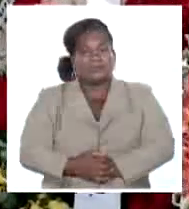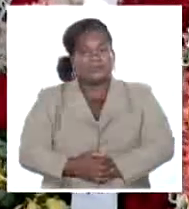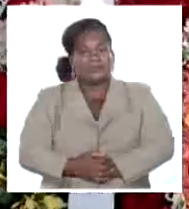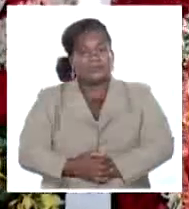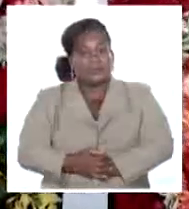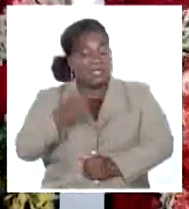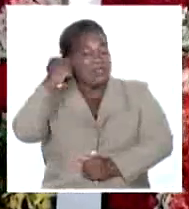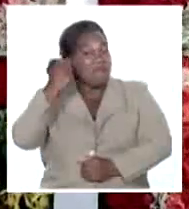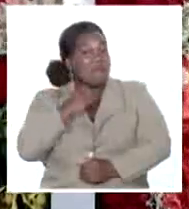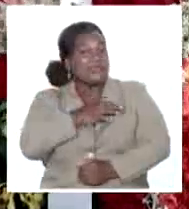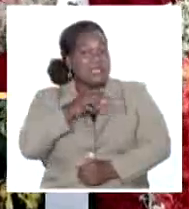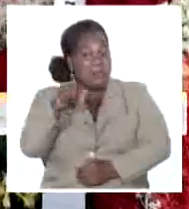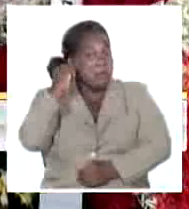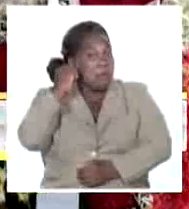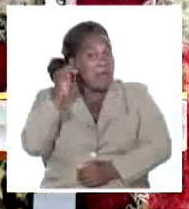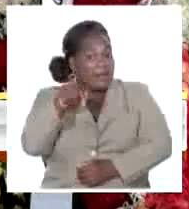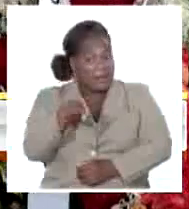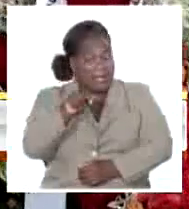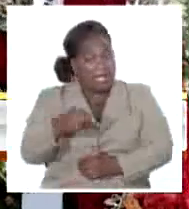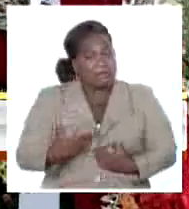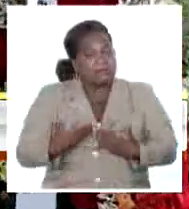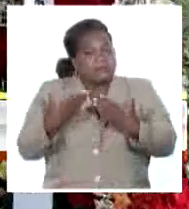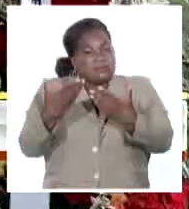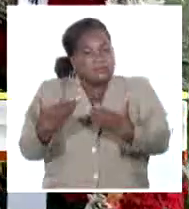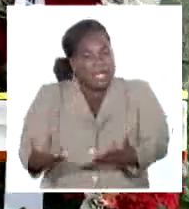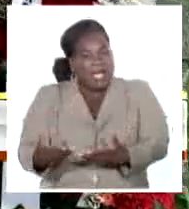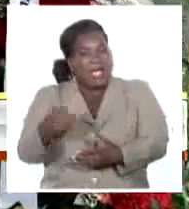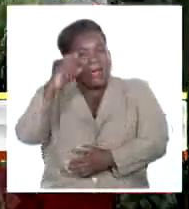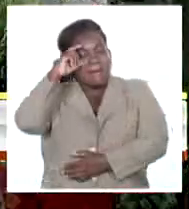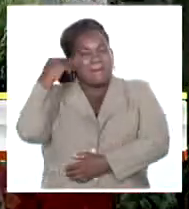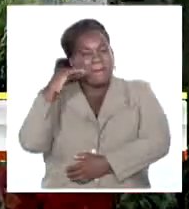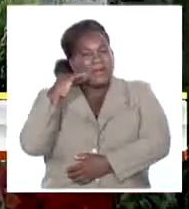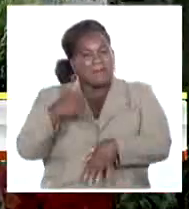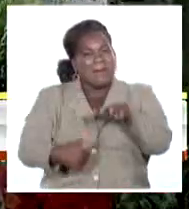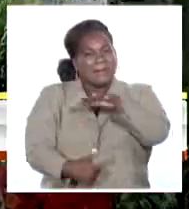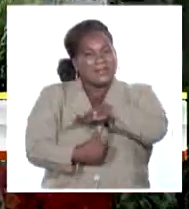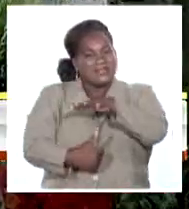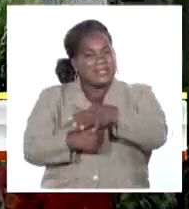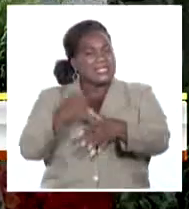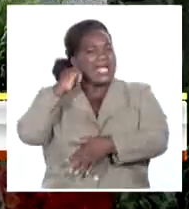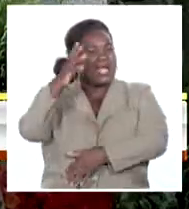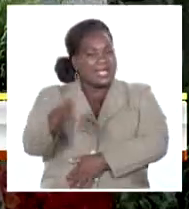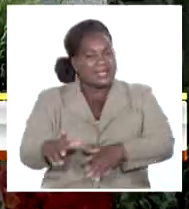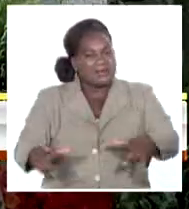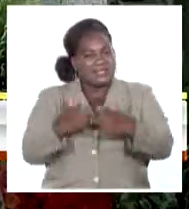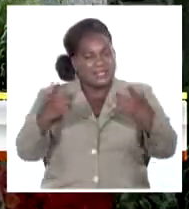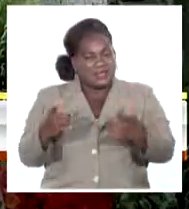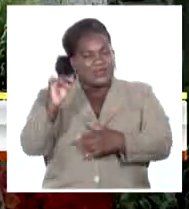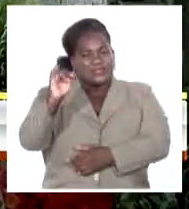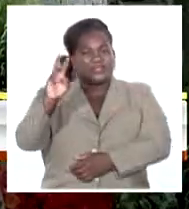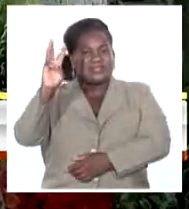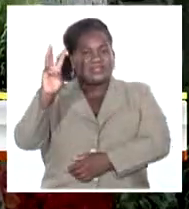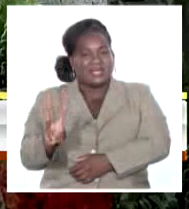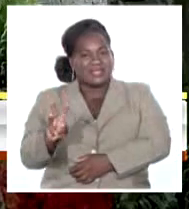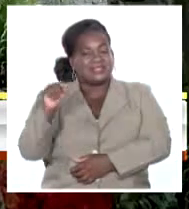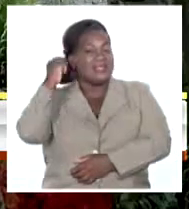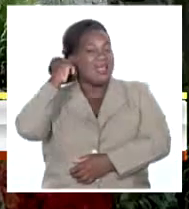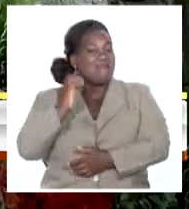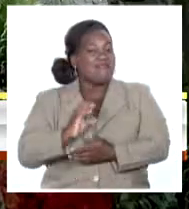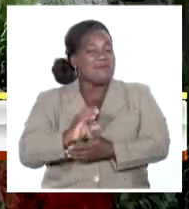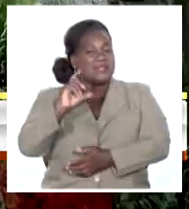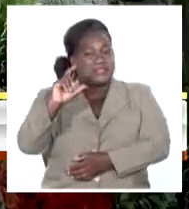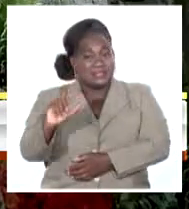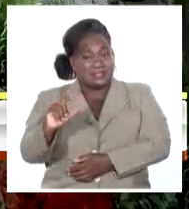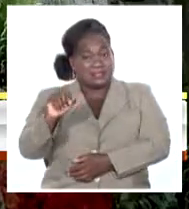de ese municipio rindieron tributo a Vilma Espín, eterna presidenta de la Federación de Mujeres Cubanas, en el aniversario 63 de la organización. El homenaje